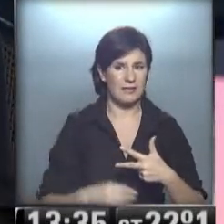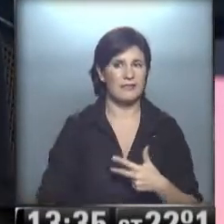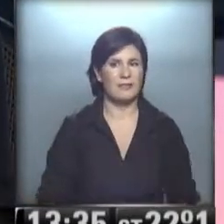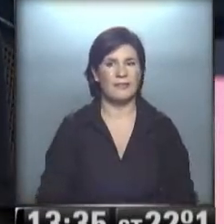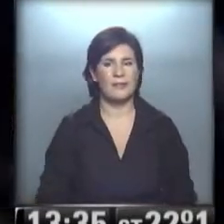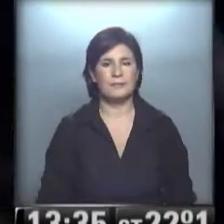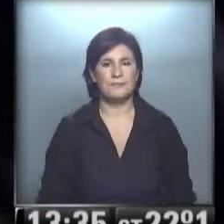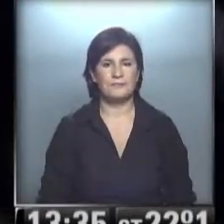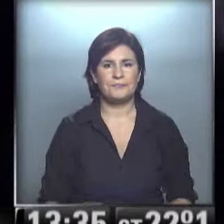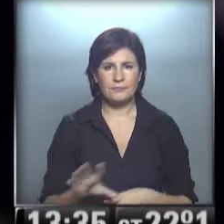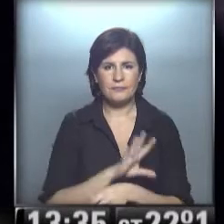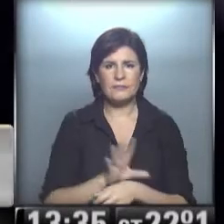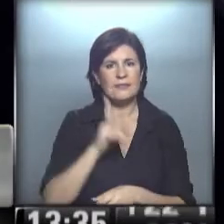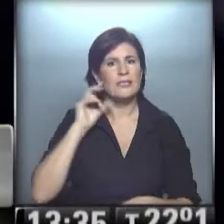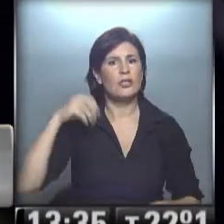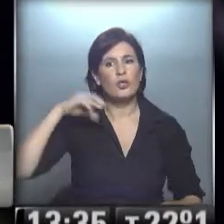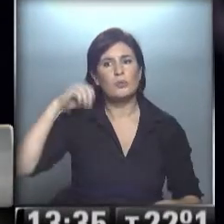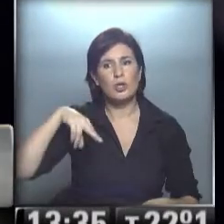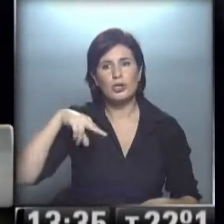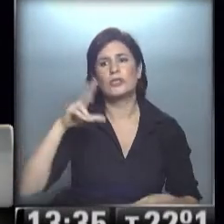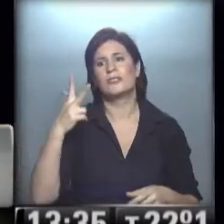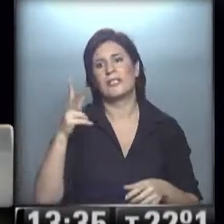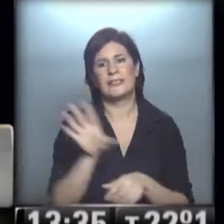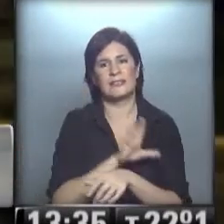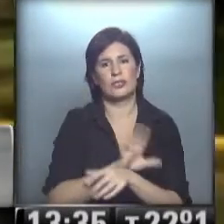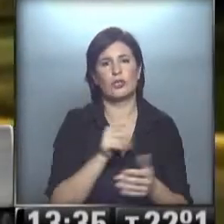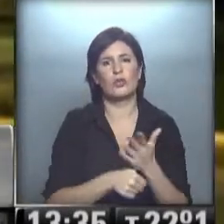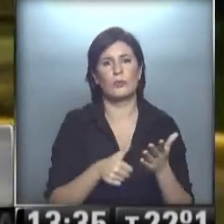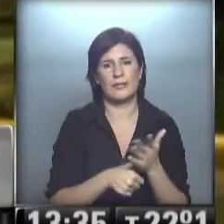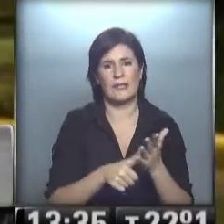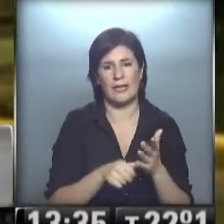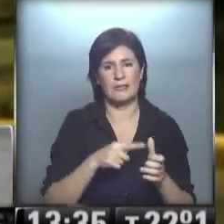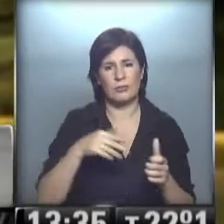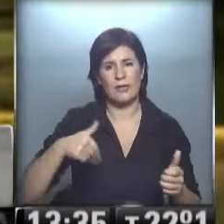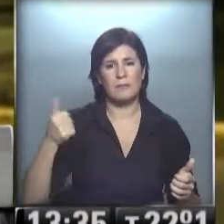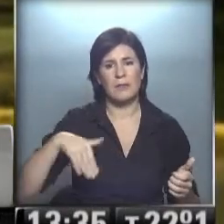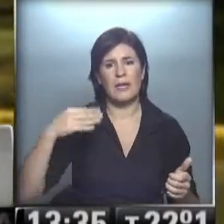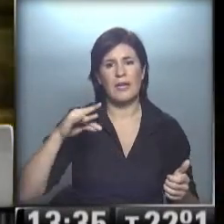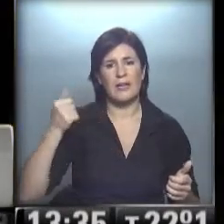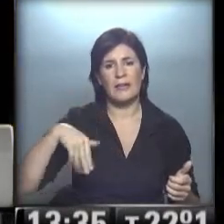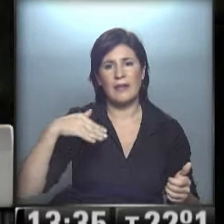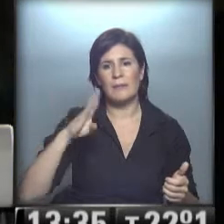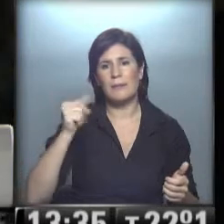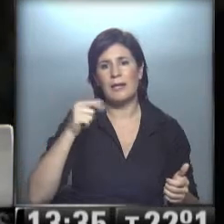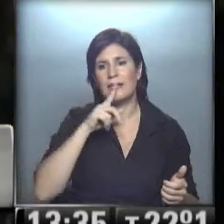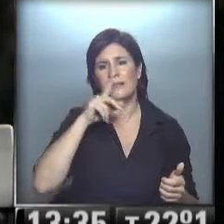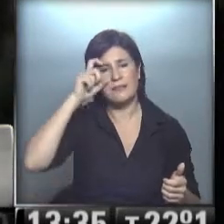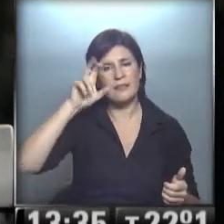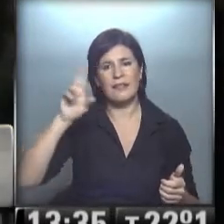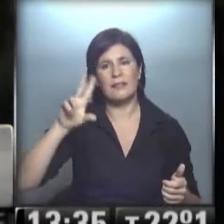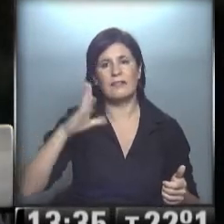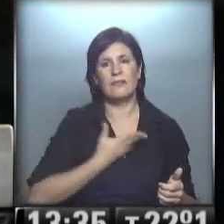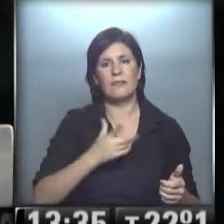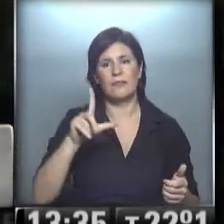cartelera en el Cine Gaumont, tres documentales muy valiosos. Madame Butterfly, la mendocina Karina Sama pone su cámara para